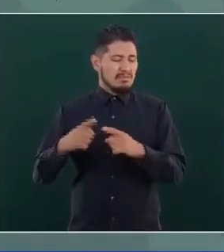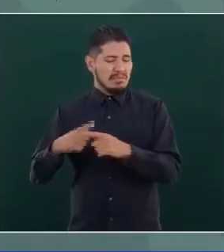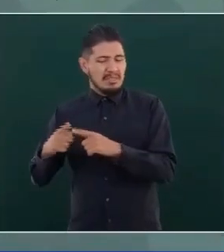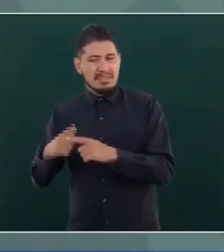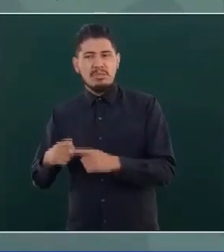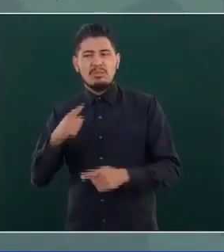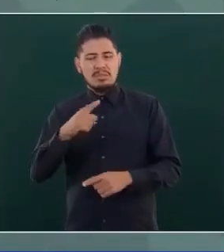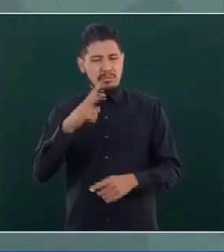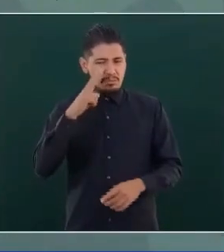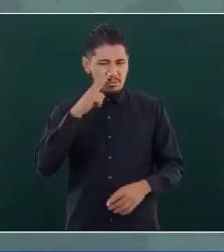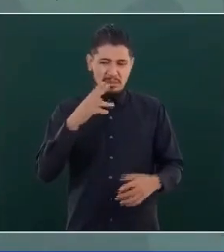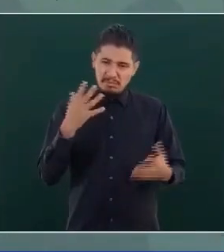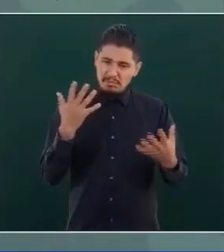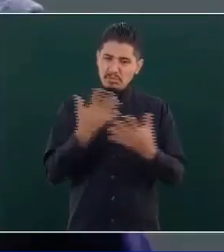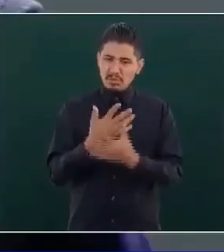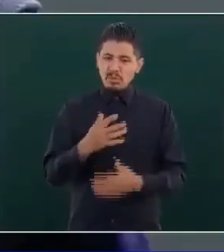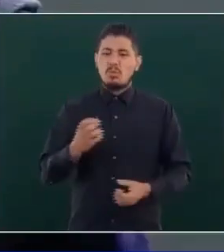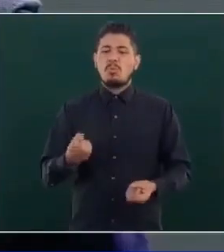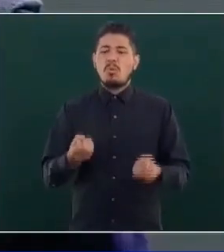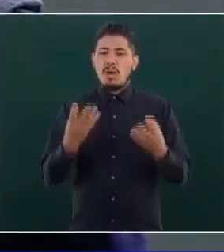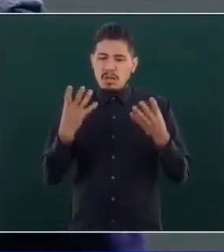cuenta